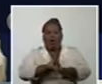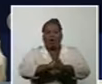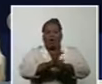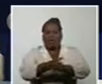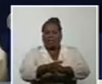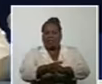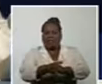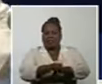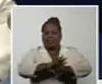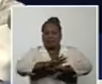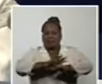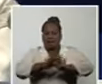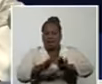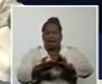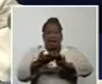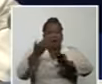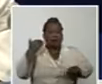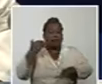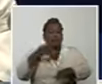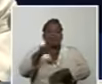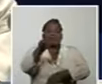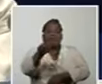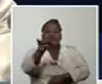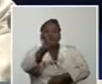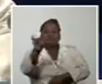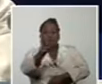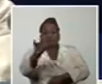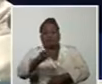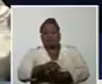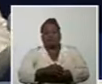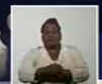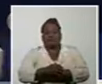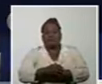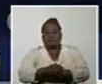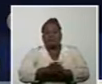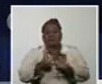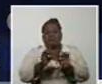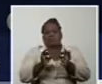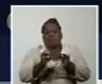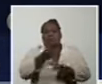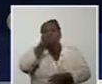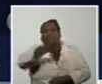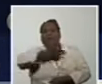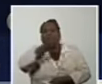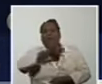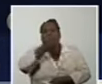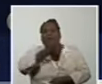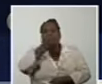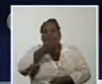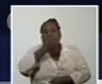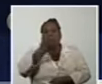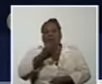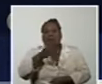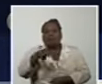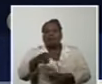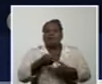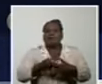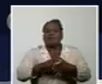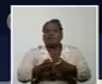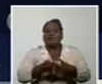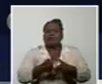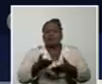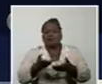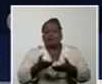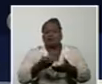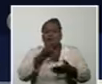ya se encuentran de alta 166. Y como siempre reiteramos, por lo que representa cualquier